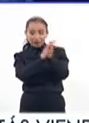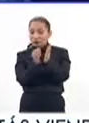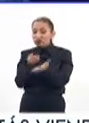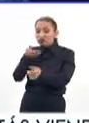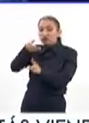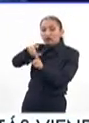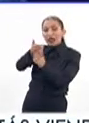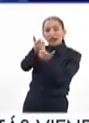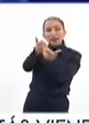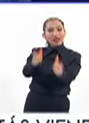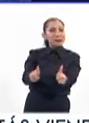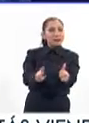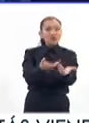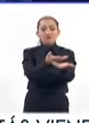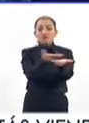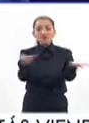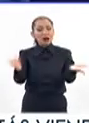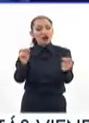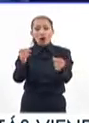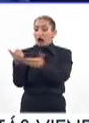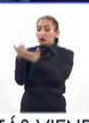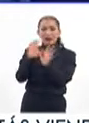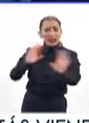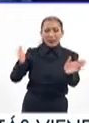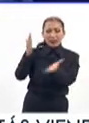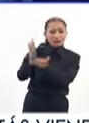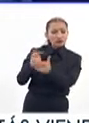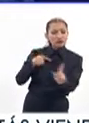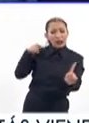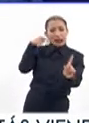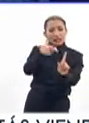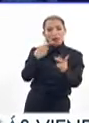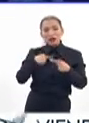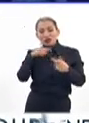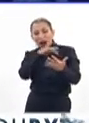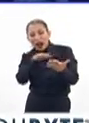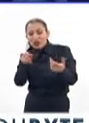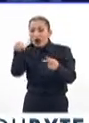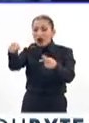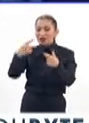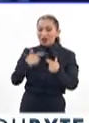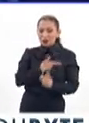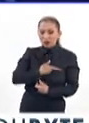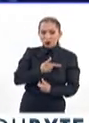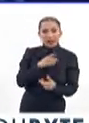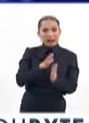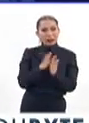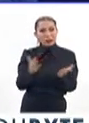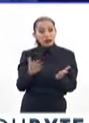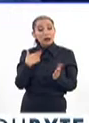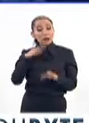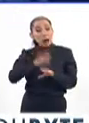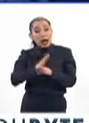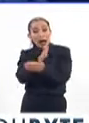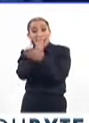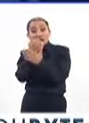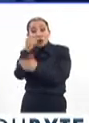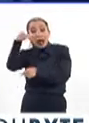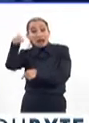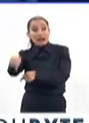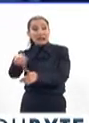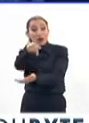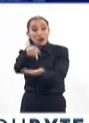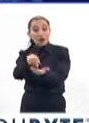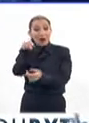de manera libre, sin filtro, a sus lectores, a sus audiencias y sobre todo en las escuelas. Ahí es donde